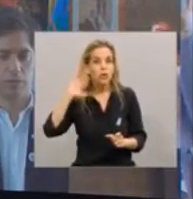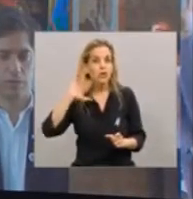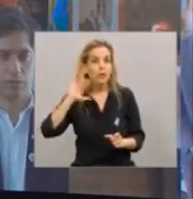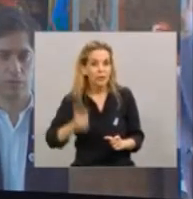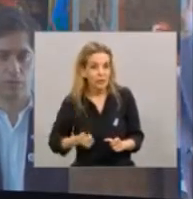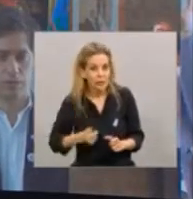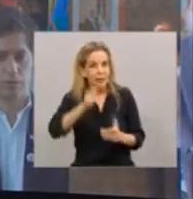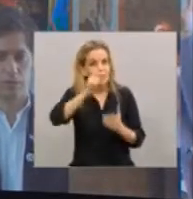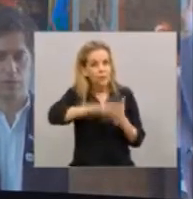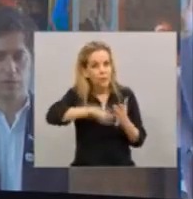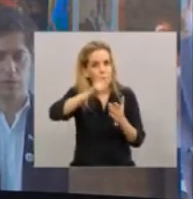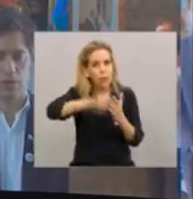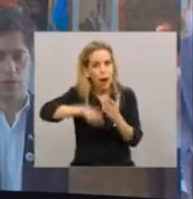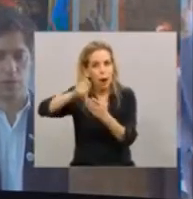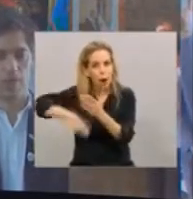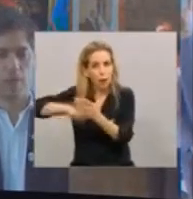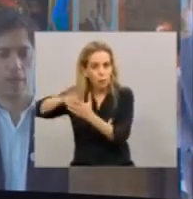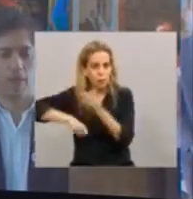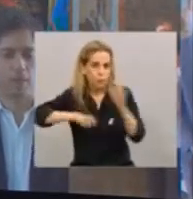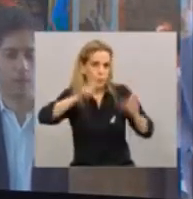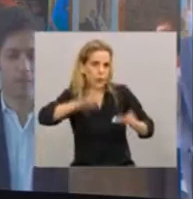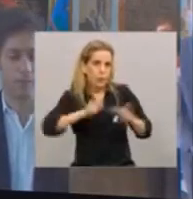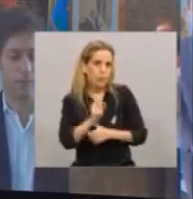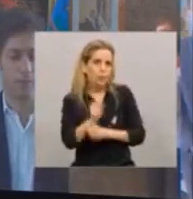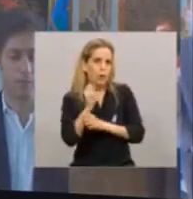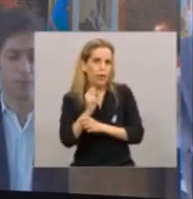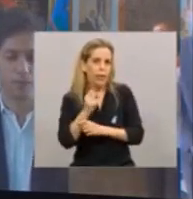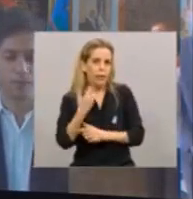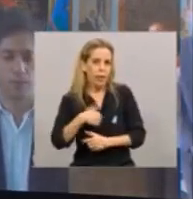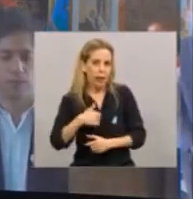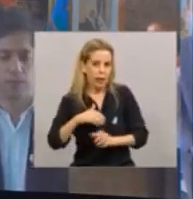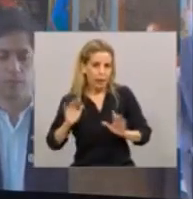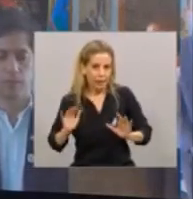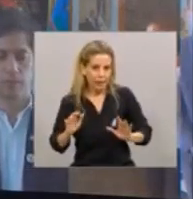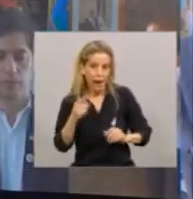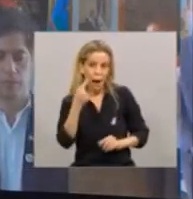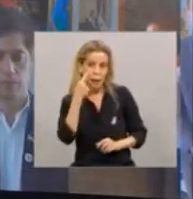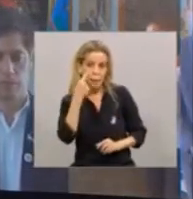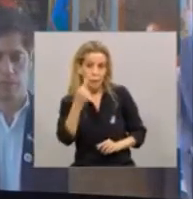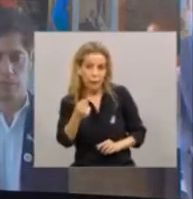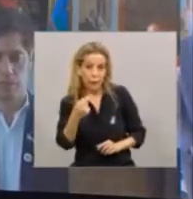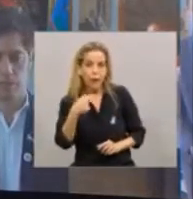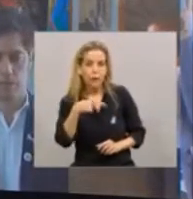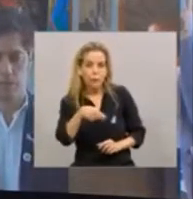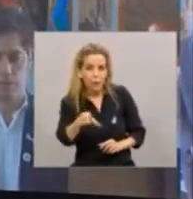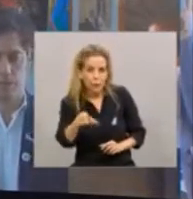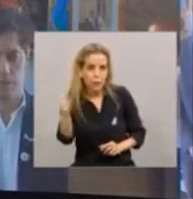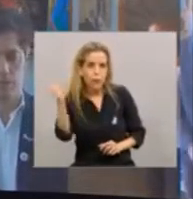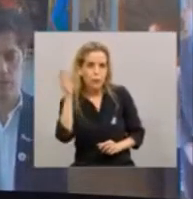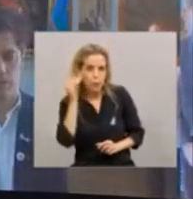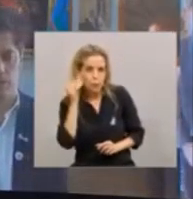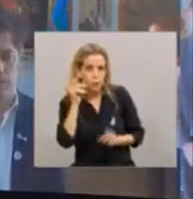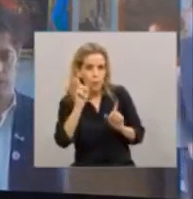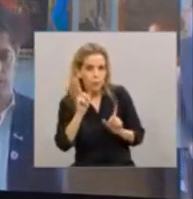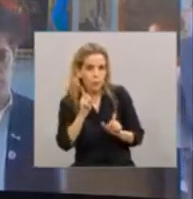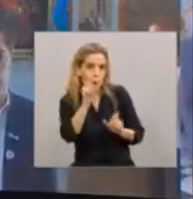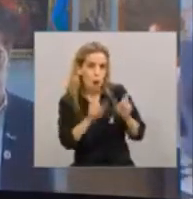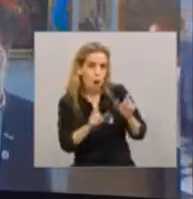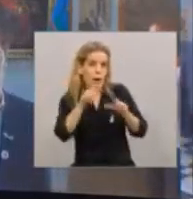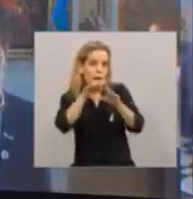firmaron grandes hombres de la argentina vamos a escuchar cómo los chicos de la argentina